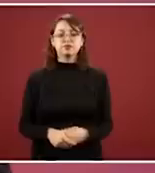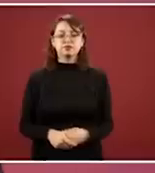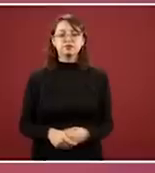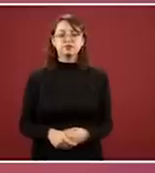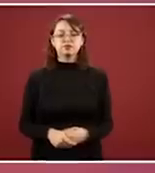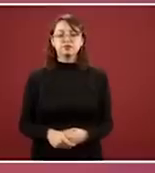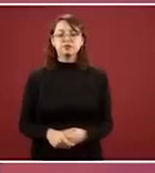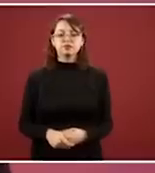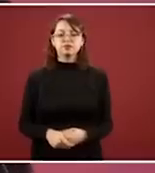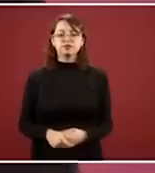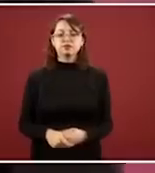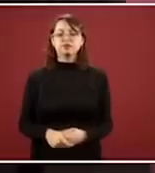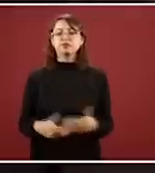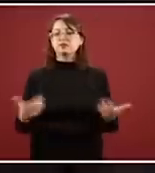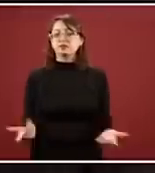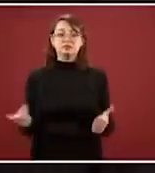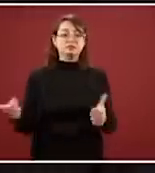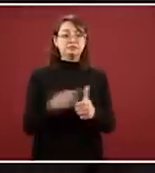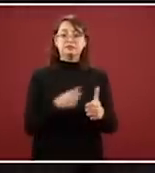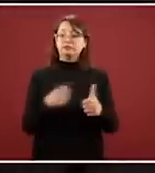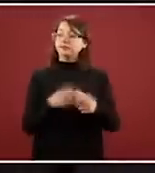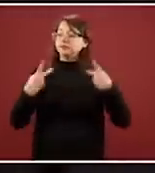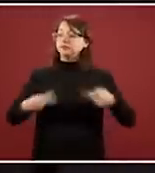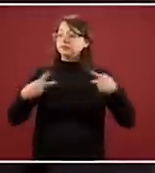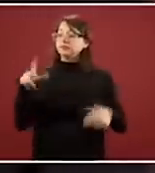principalmente por el bienestar del pueblo.